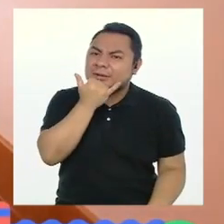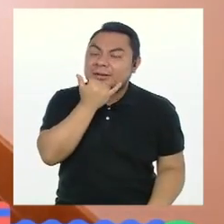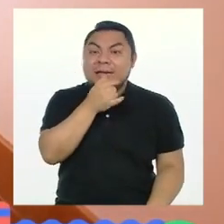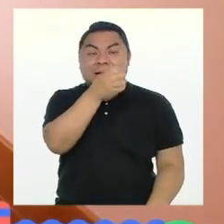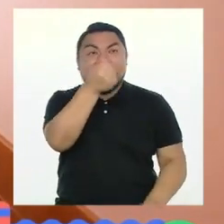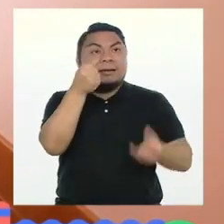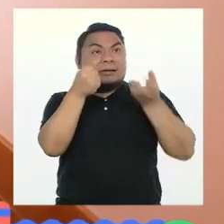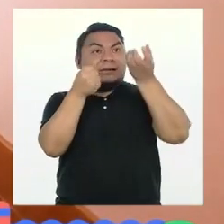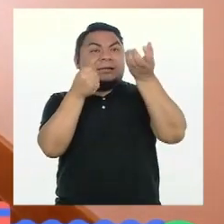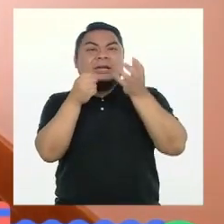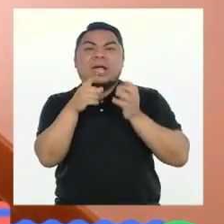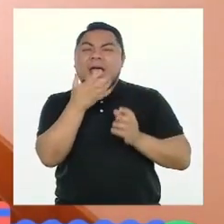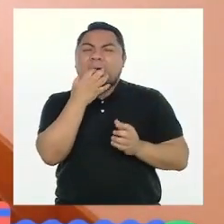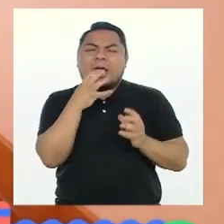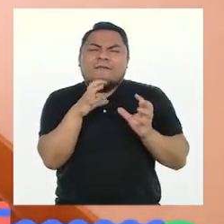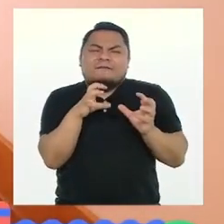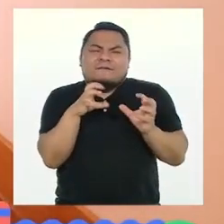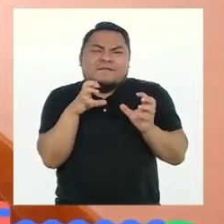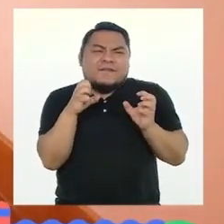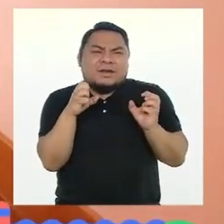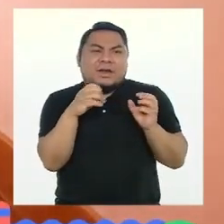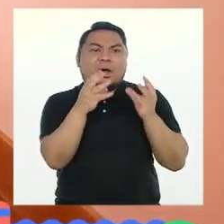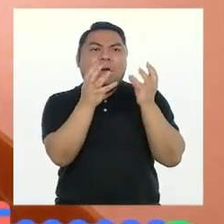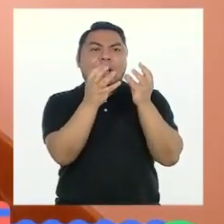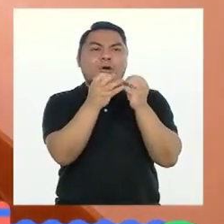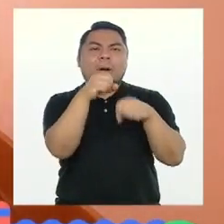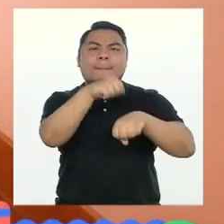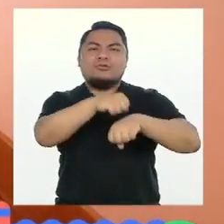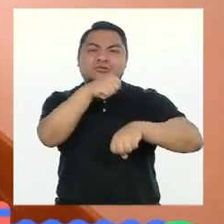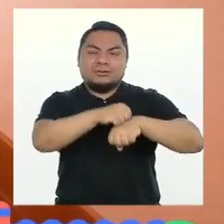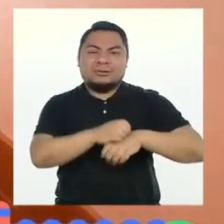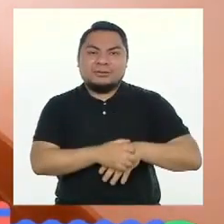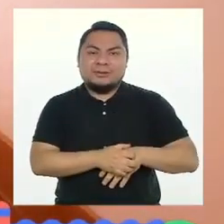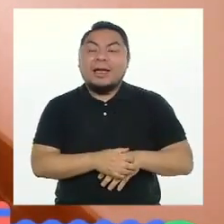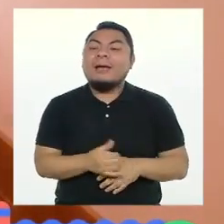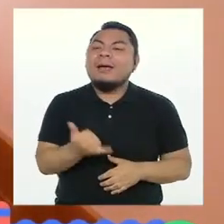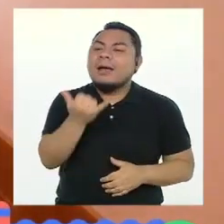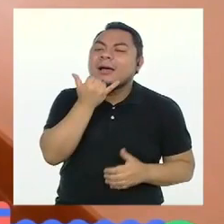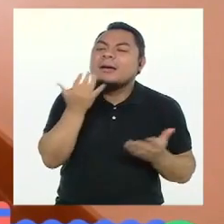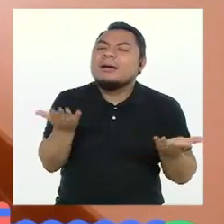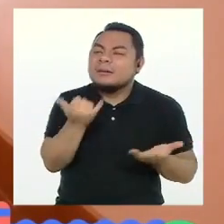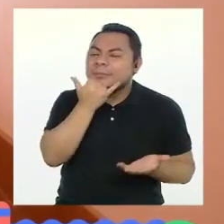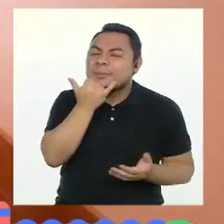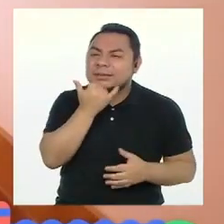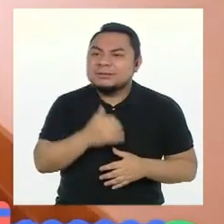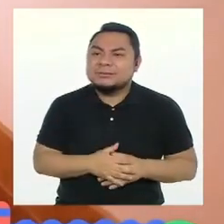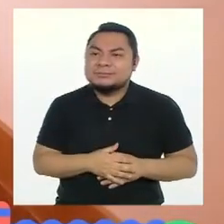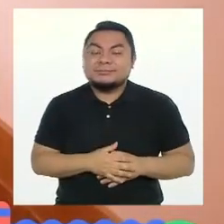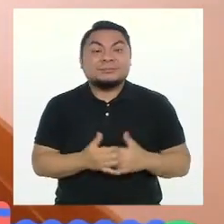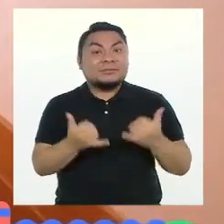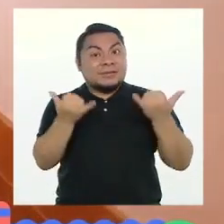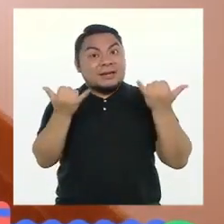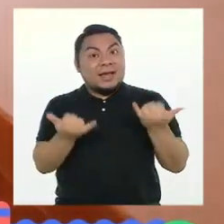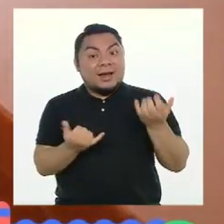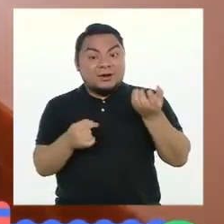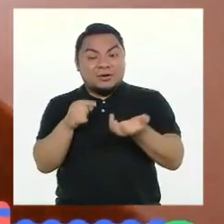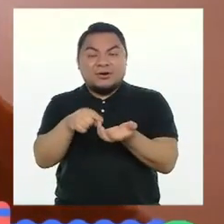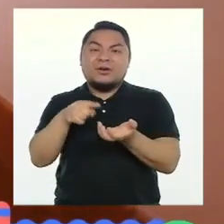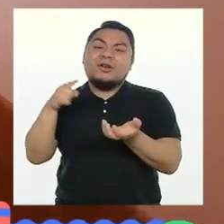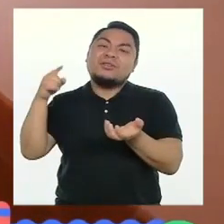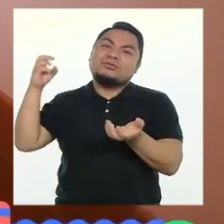Se congeló. ¿Y ahora qué está pasando? Está con un